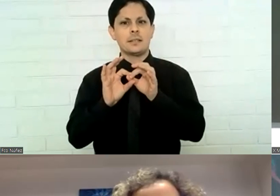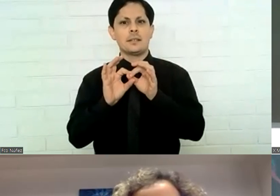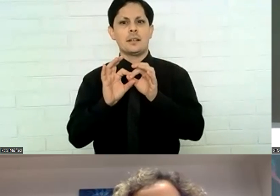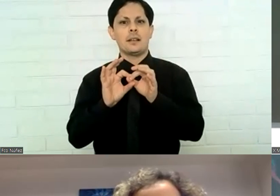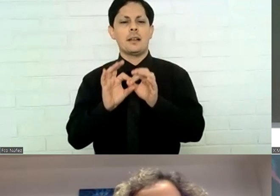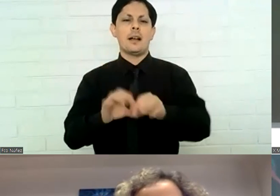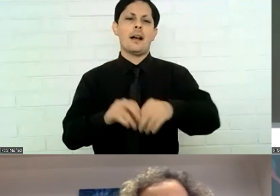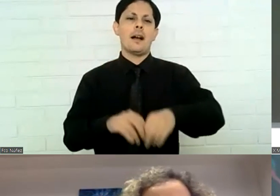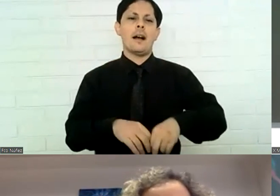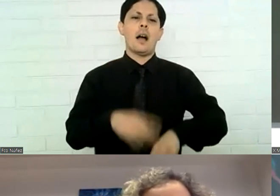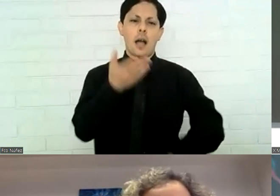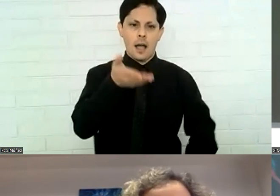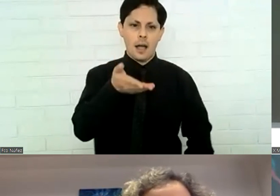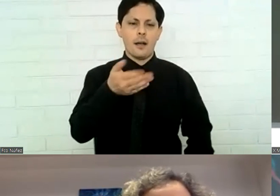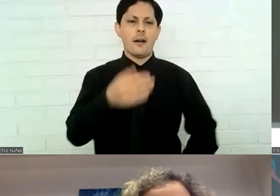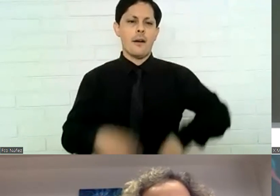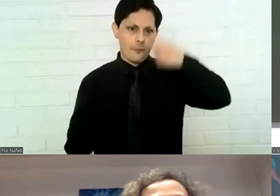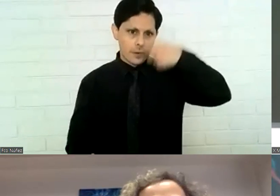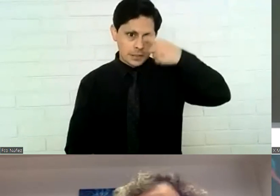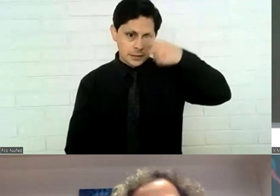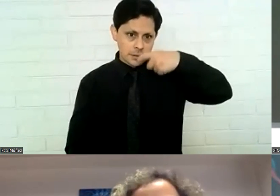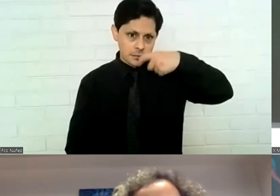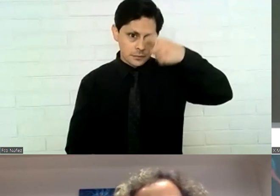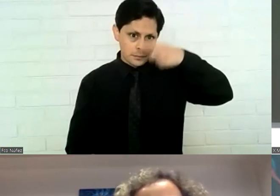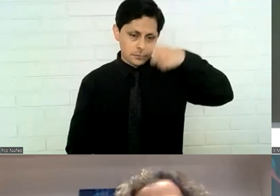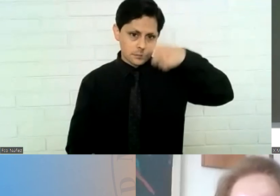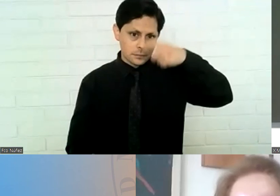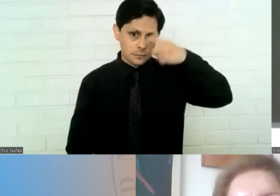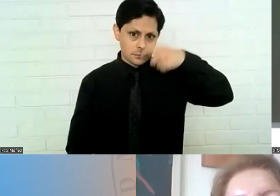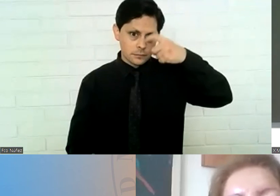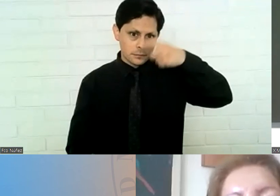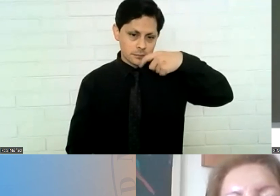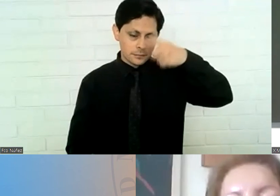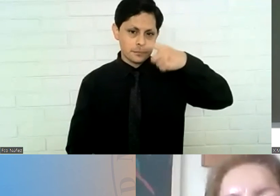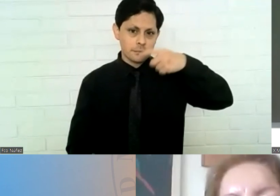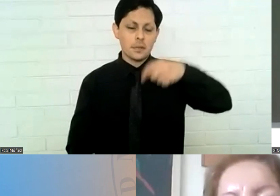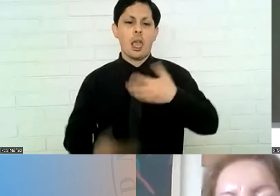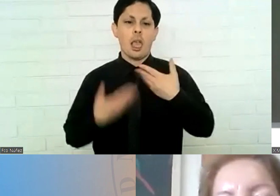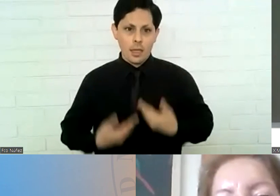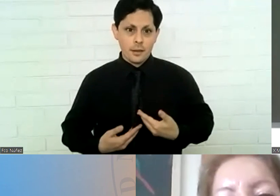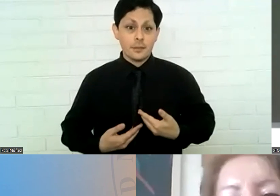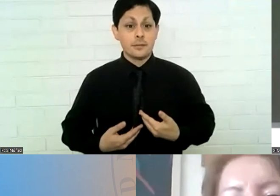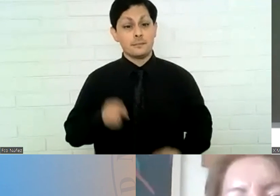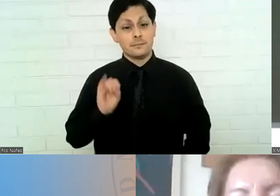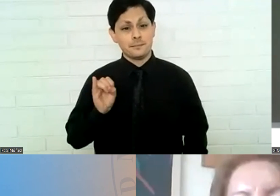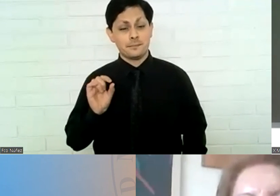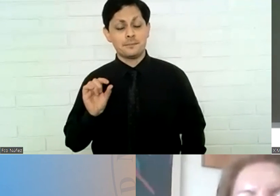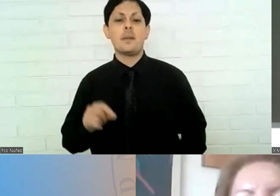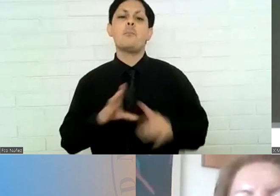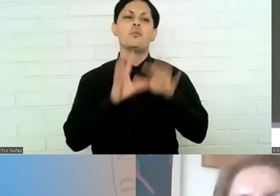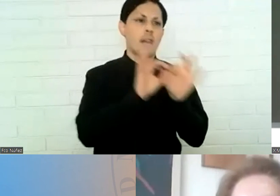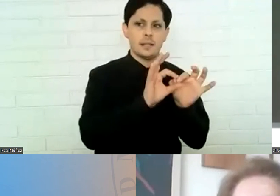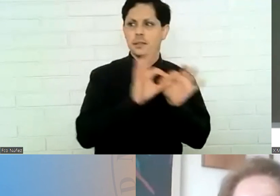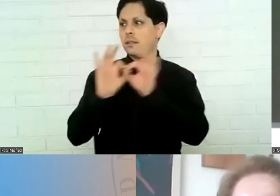a Francisco, lo ha hecho espectacular, debe estar cansadísimo, y gracias por la invitación, y ha sido